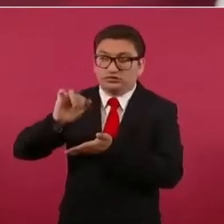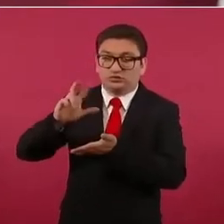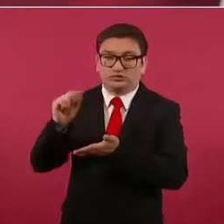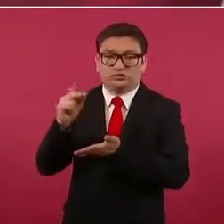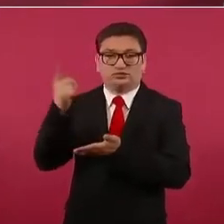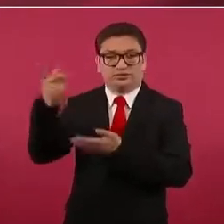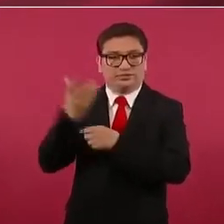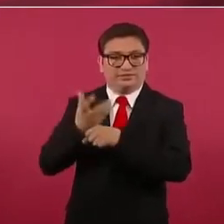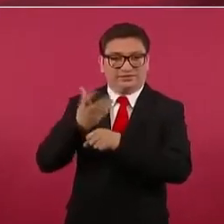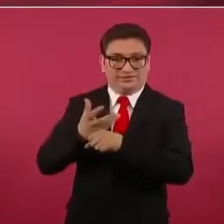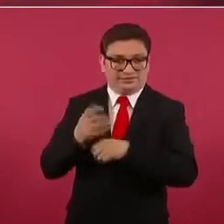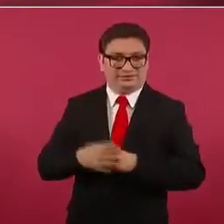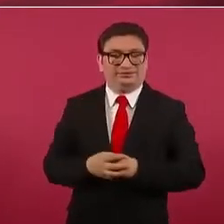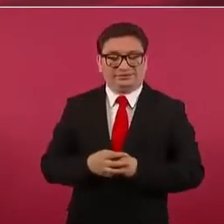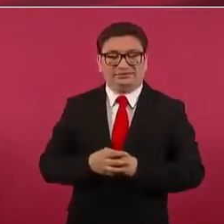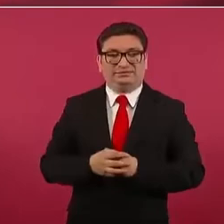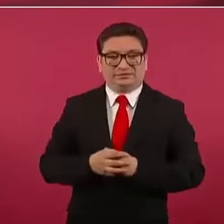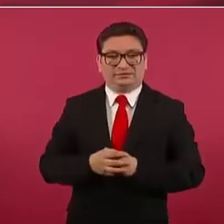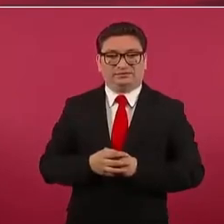Y